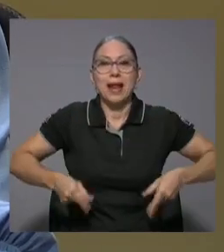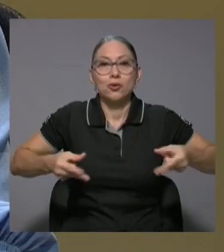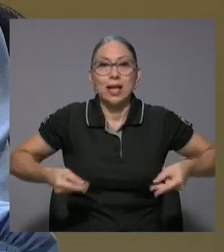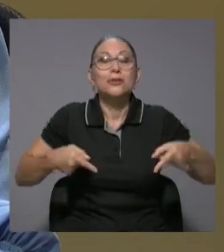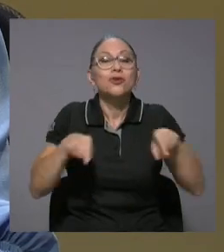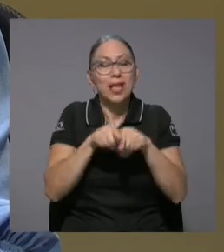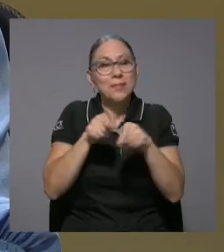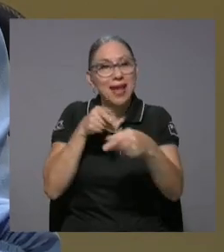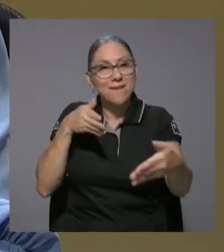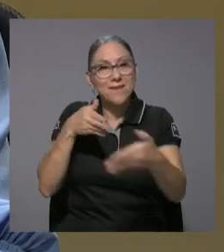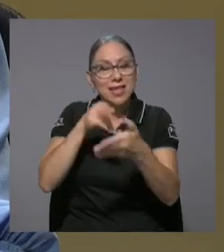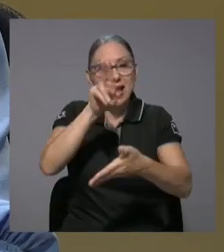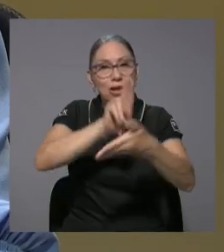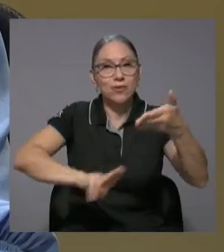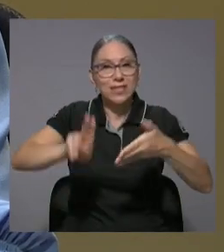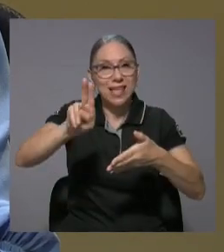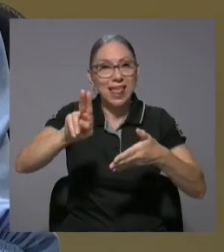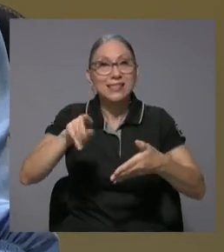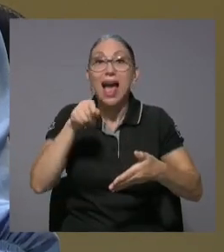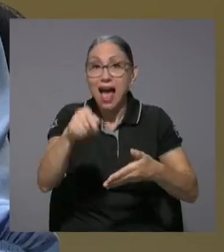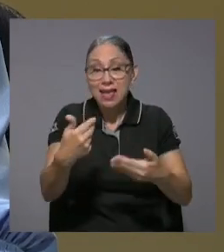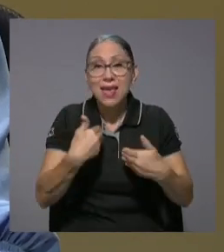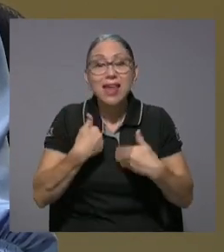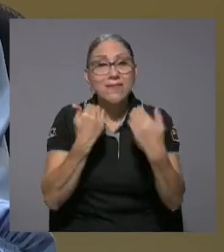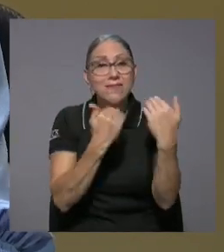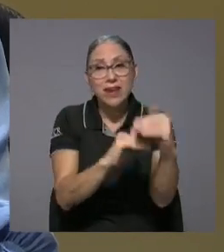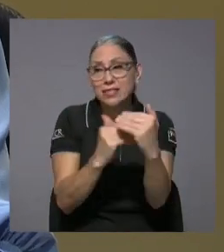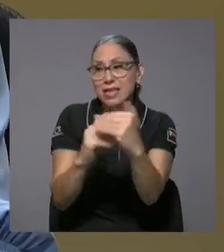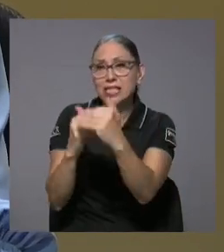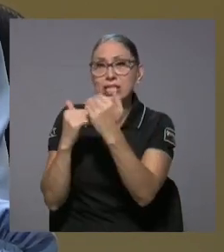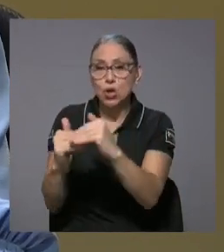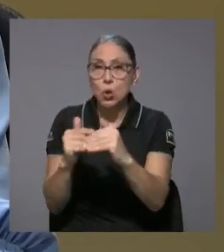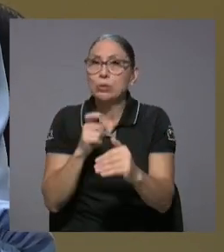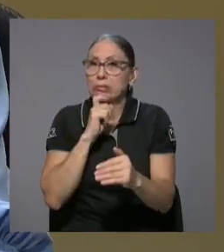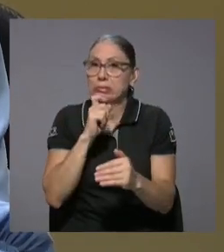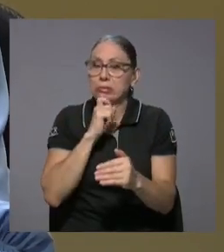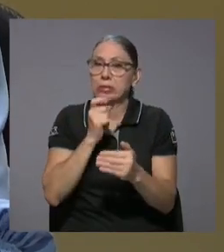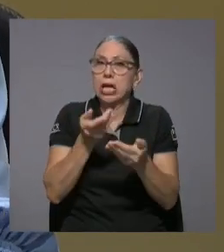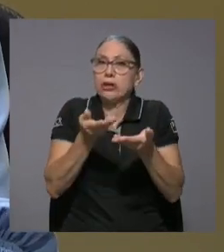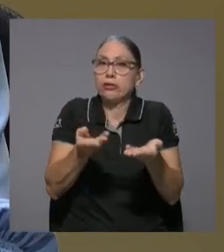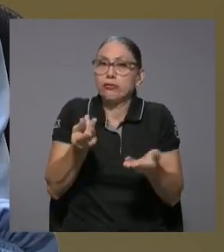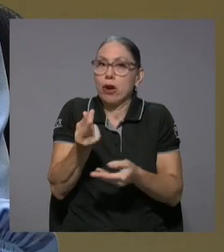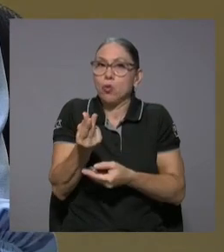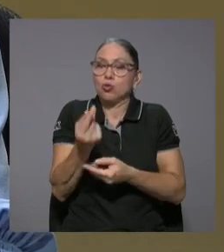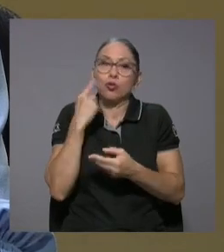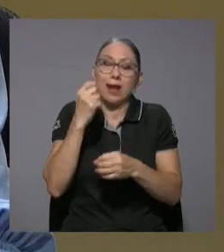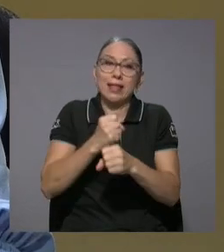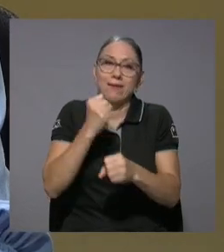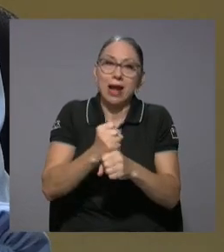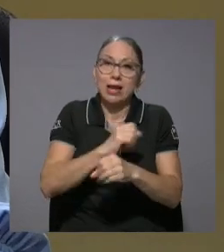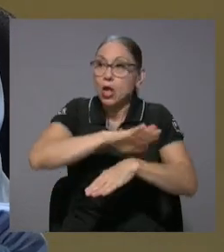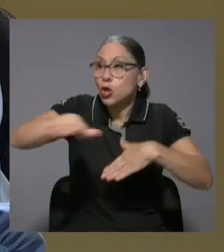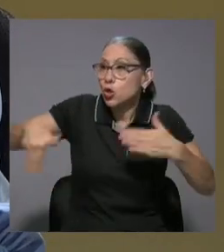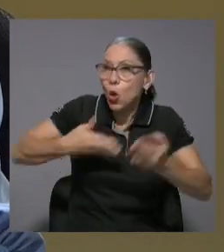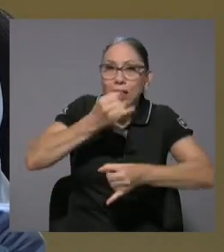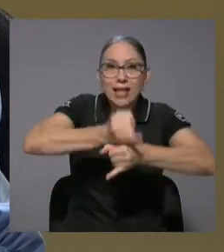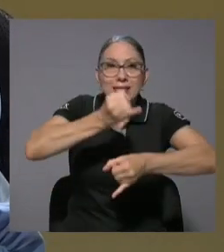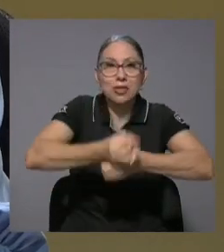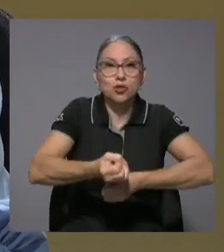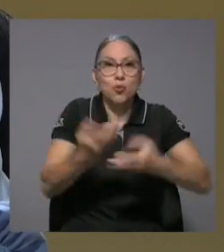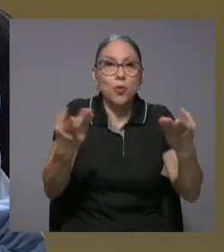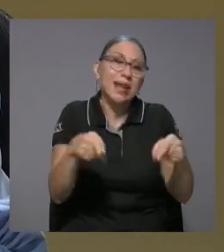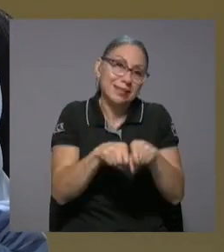una restricción bien importante de recursos para trabajar todas las instituciones públicas, y las universidades no somos la excepción. Entre el